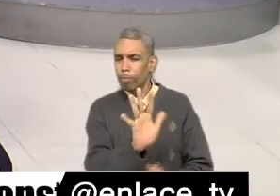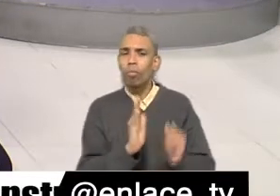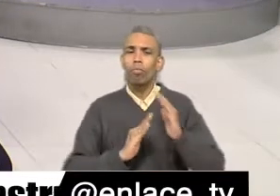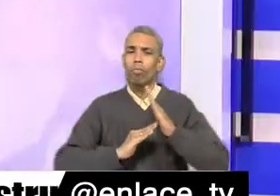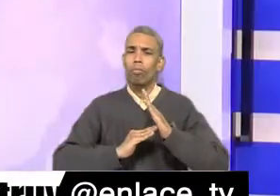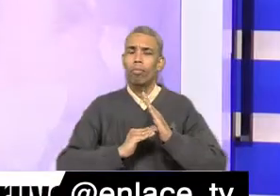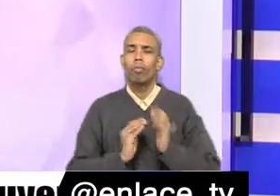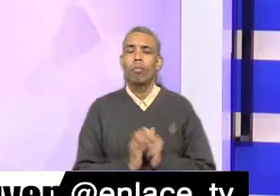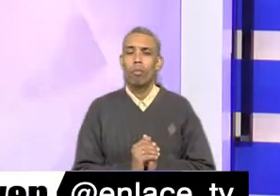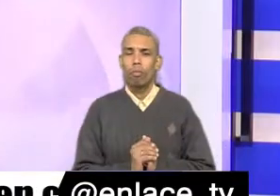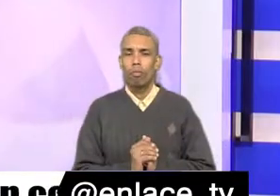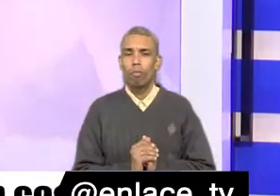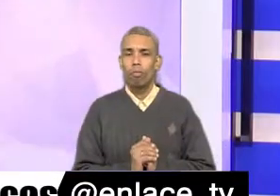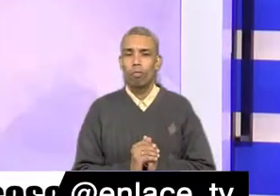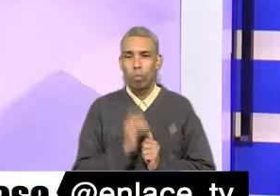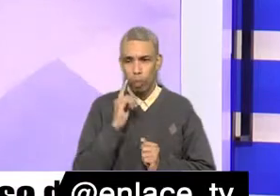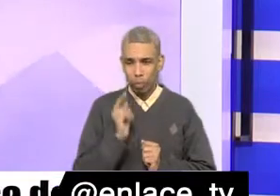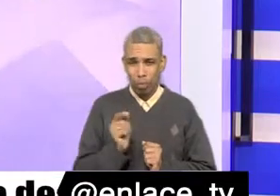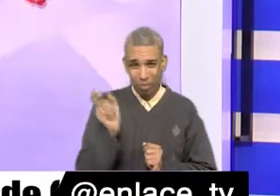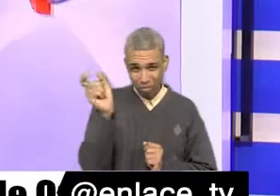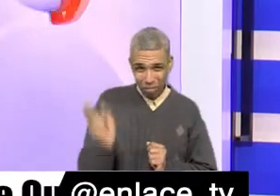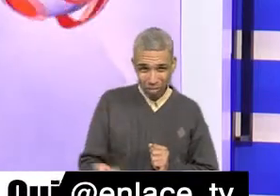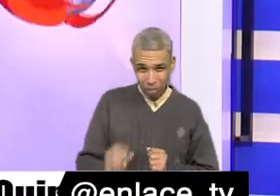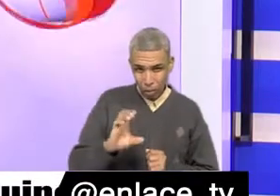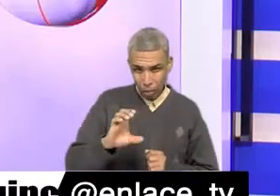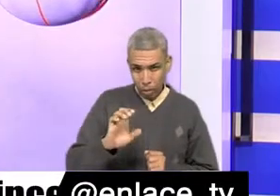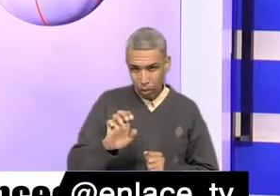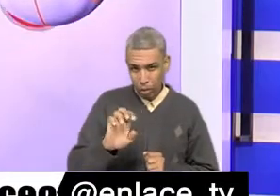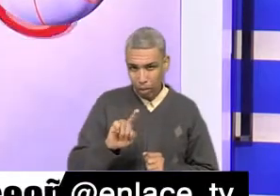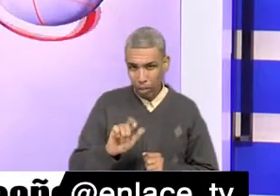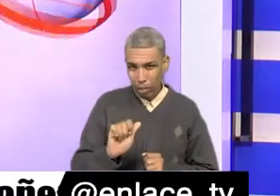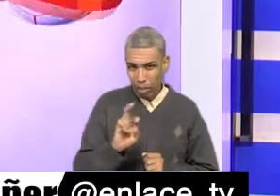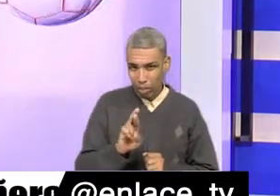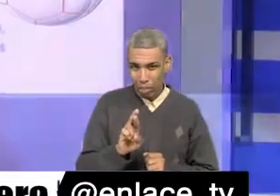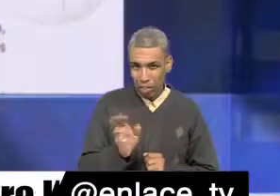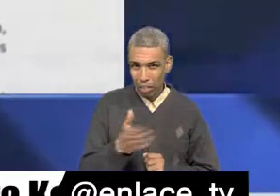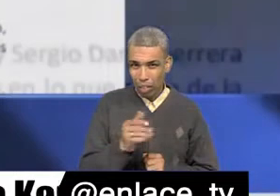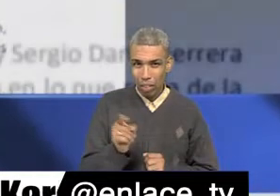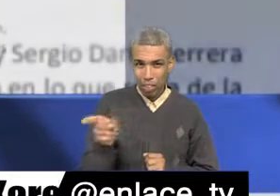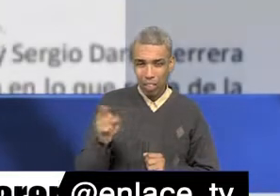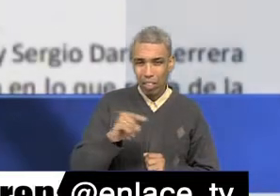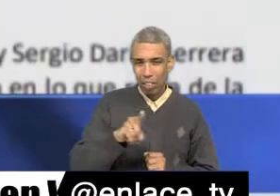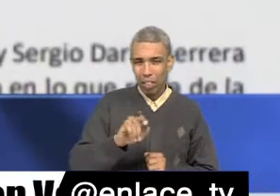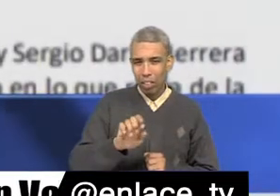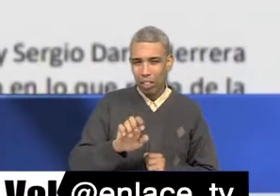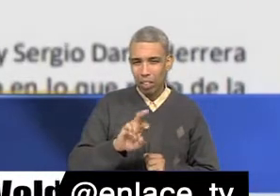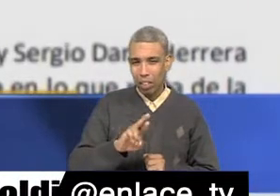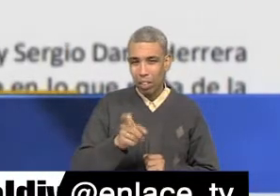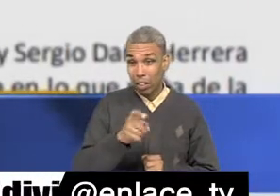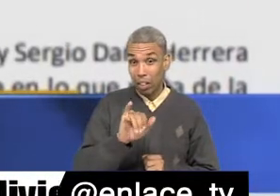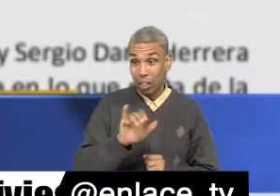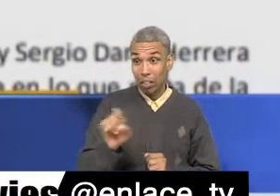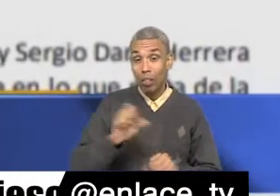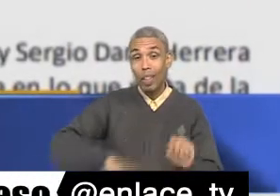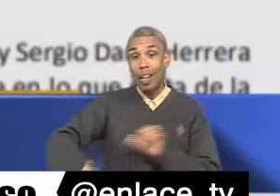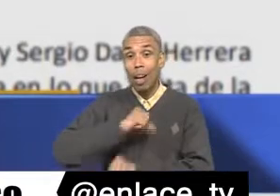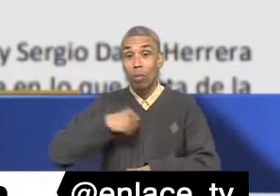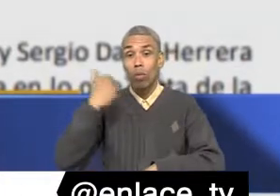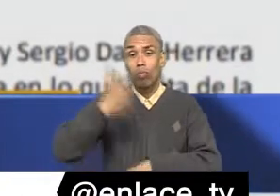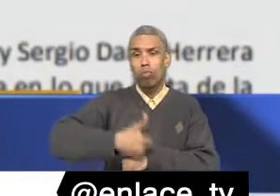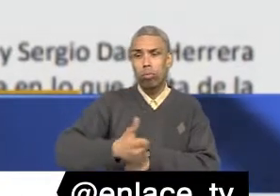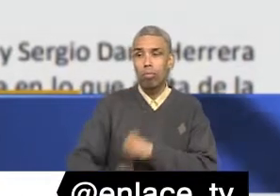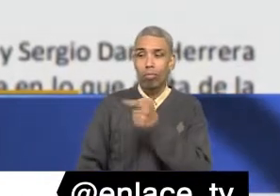pausa, César Torres y Sergio Herrera asumirán a partir de hoy la dirección del conjunto aurinegro El Alianza Petrolera,